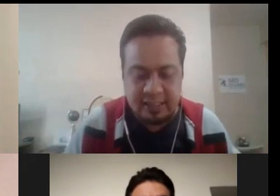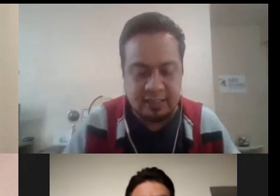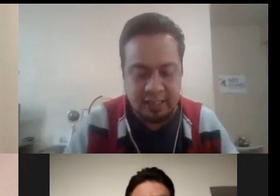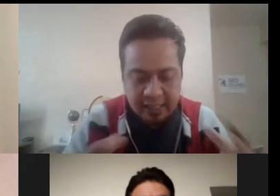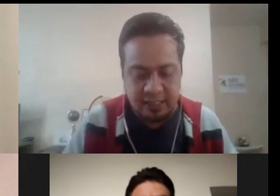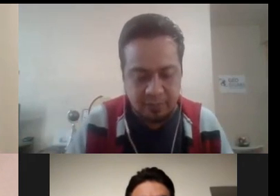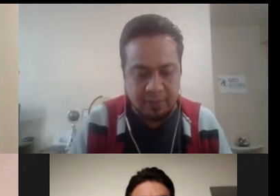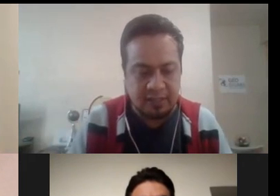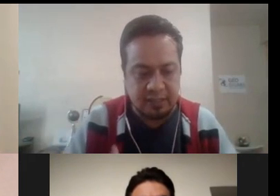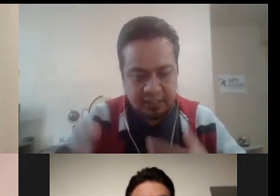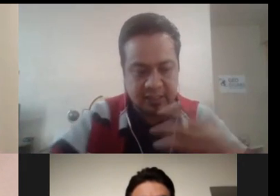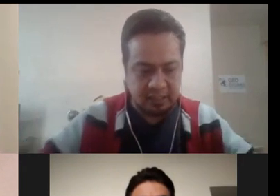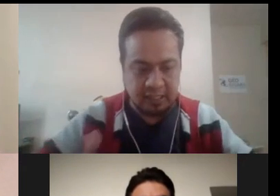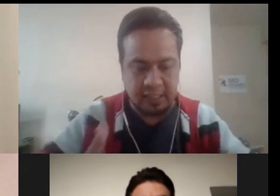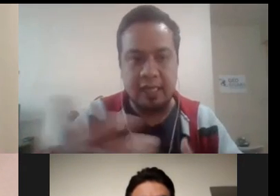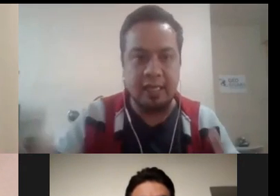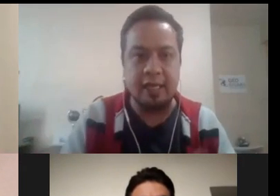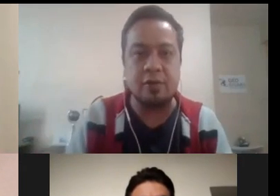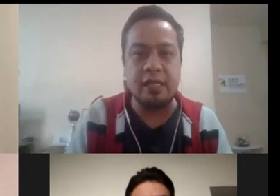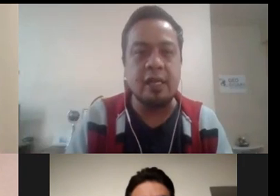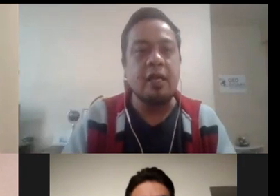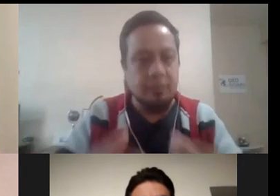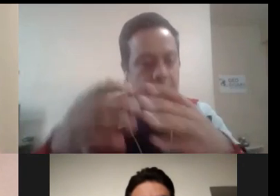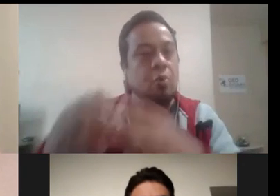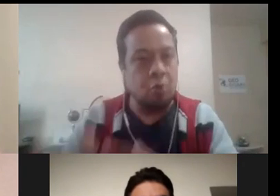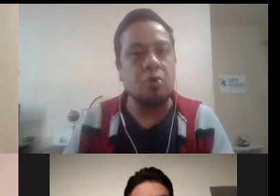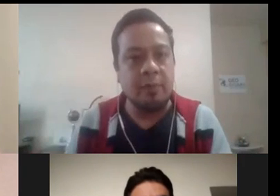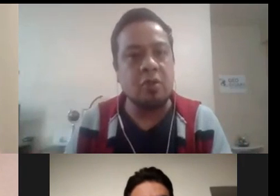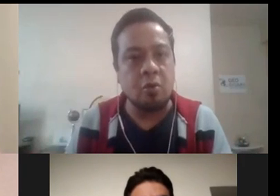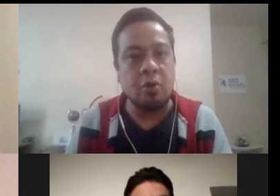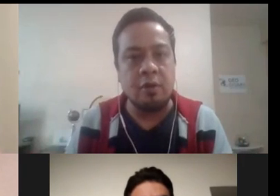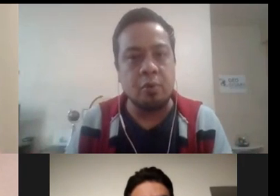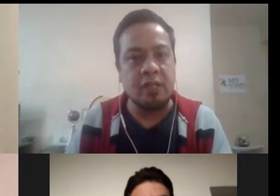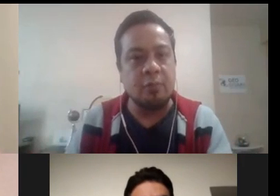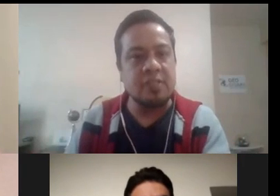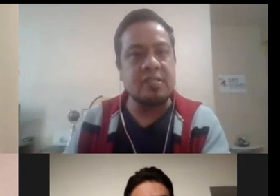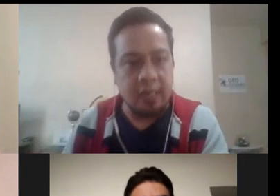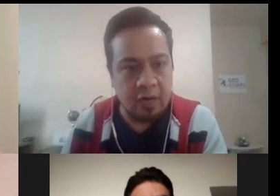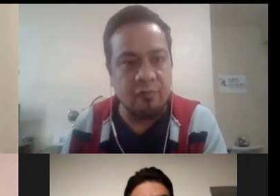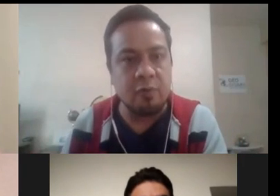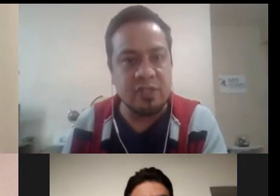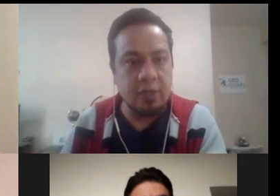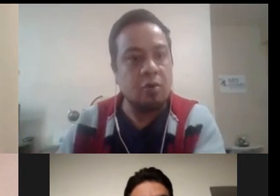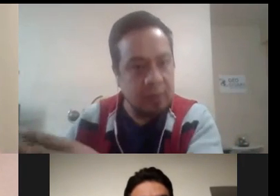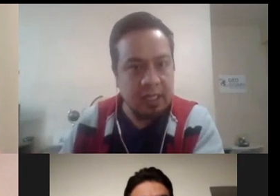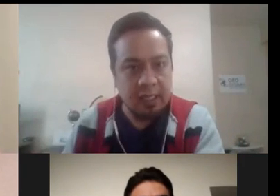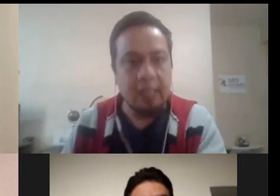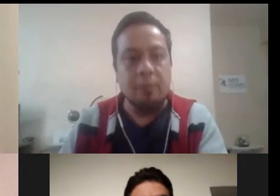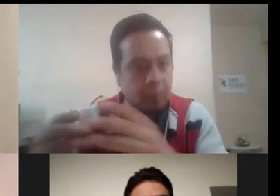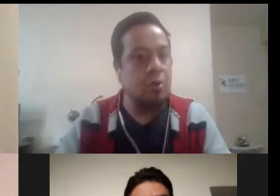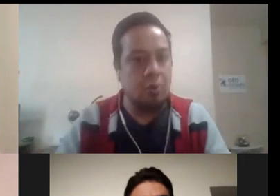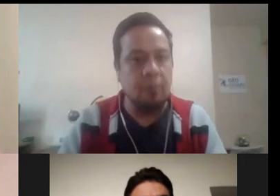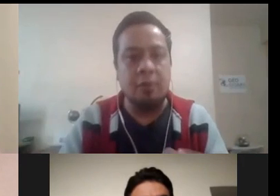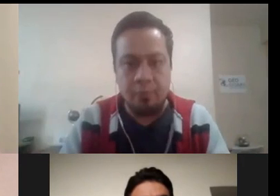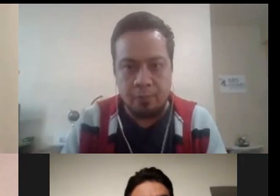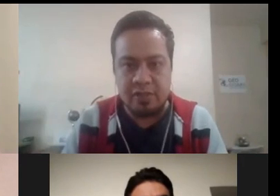de que esta estrategia, se implemente esta estrategia de los RAID, otro elemento importante puede ser la conformación del comité